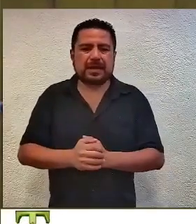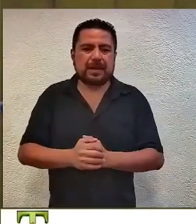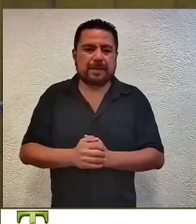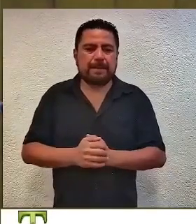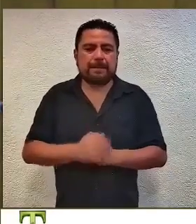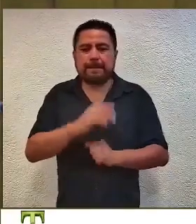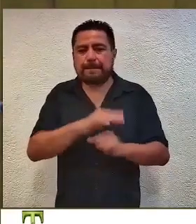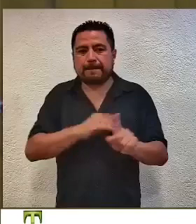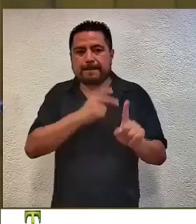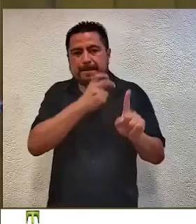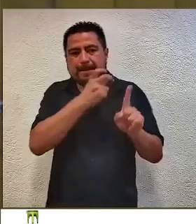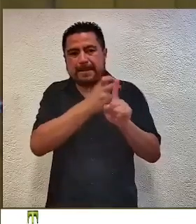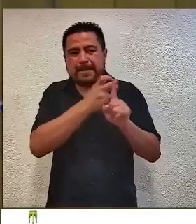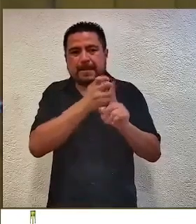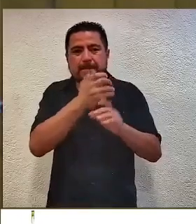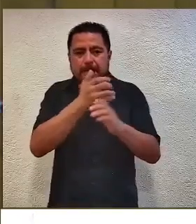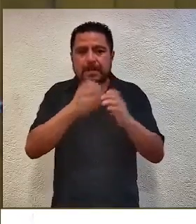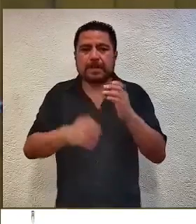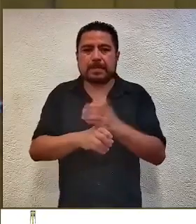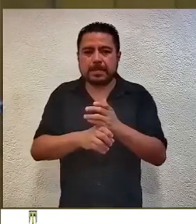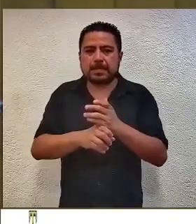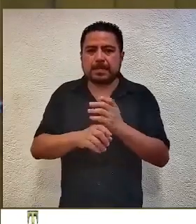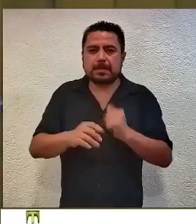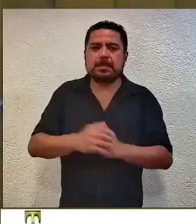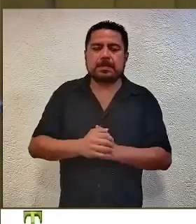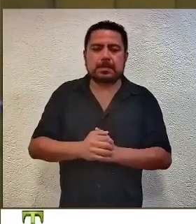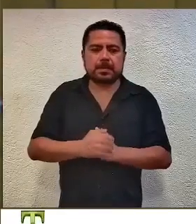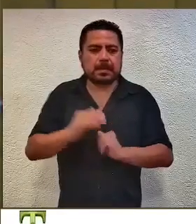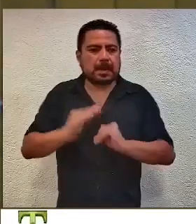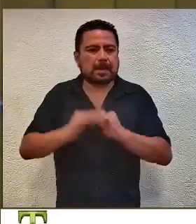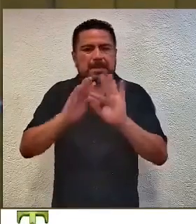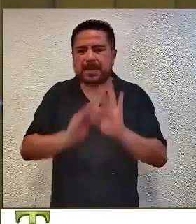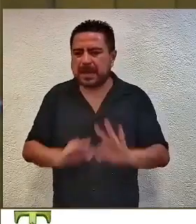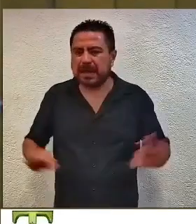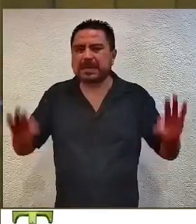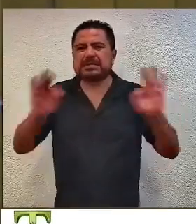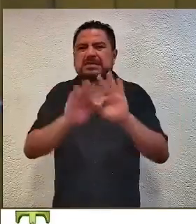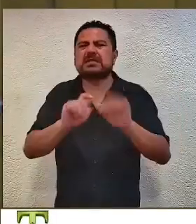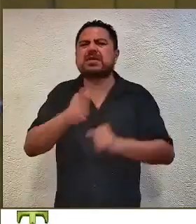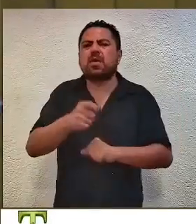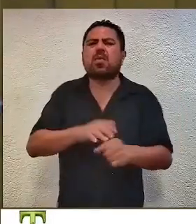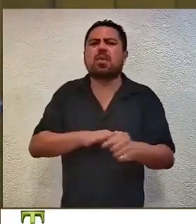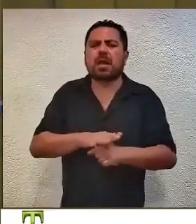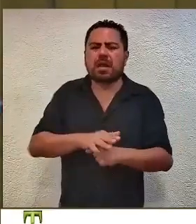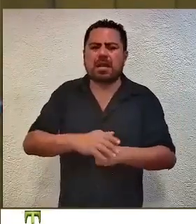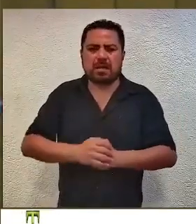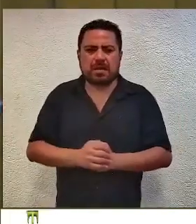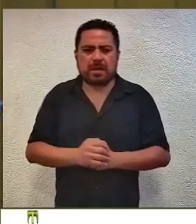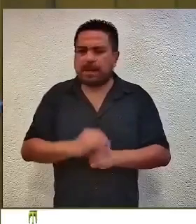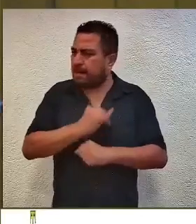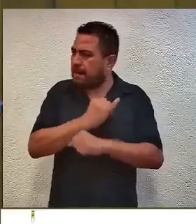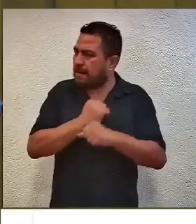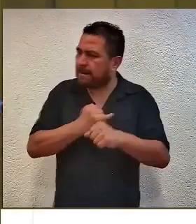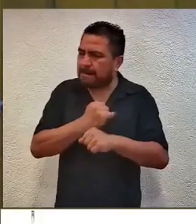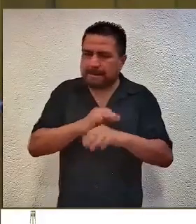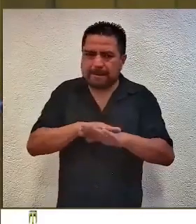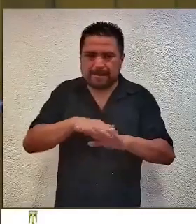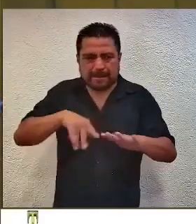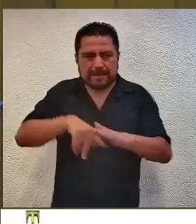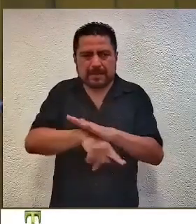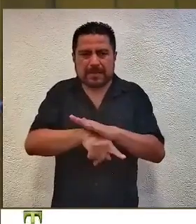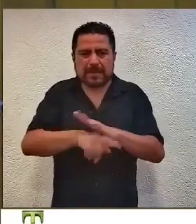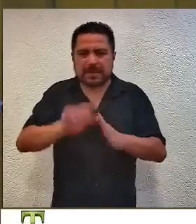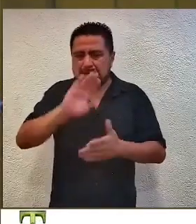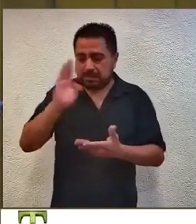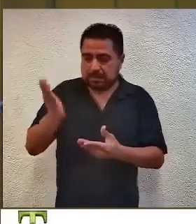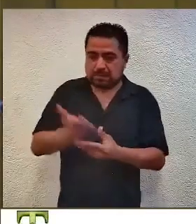estas características considero que son muy importantes en el estudio y análisis a fondo del